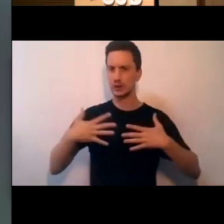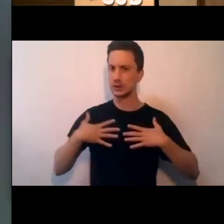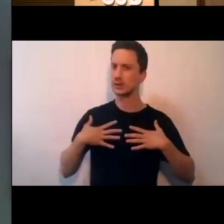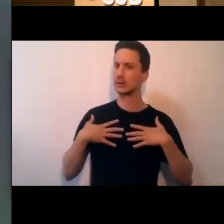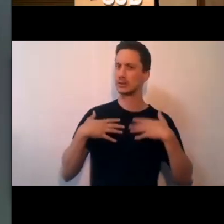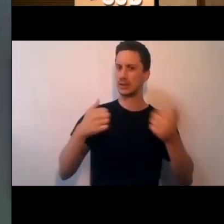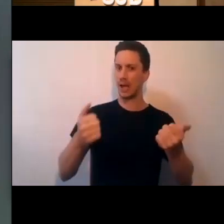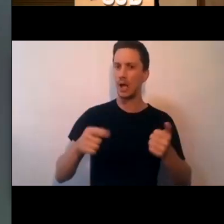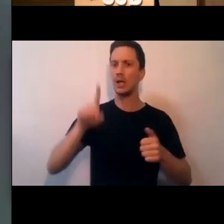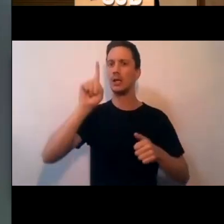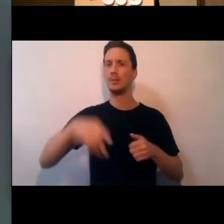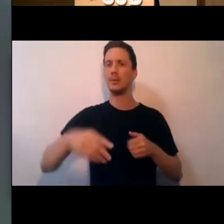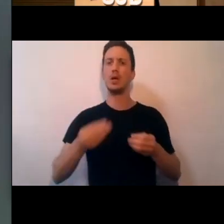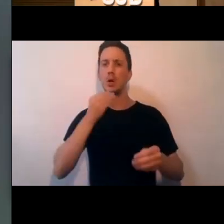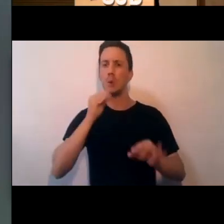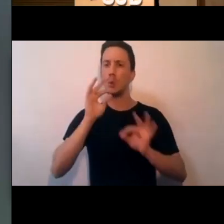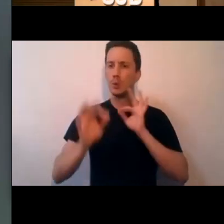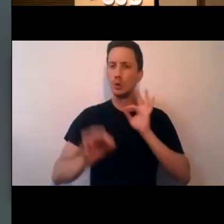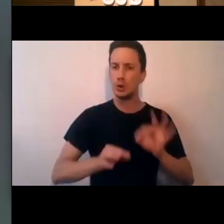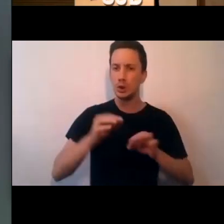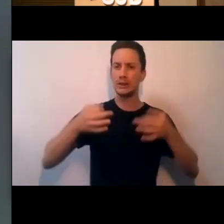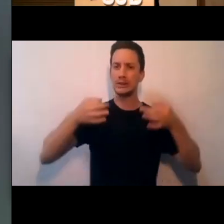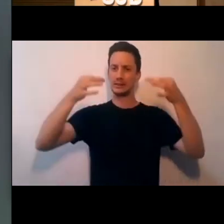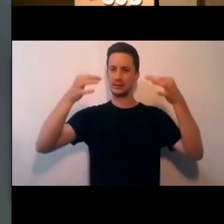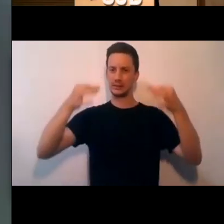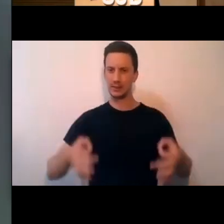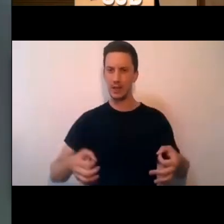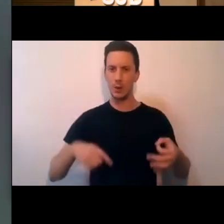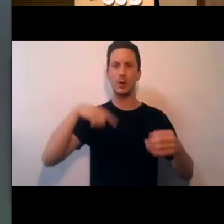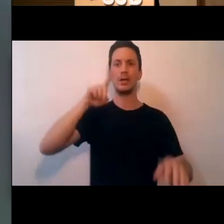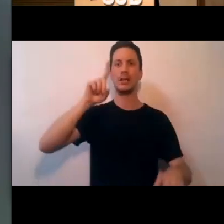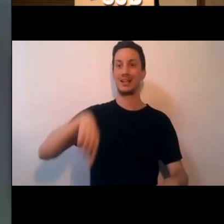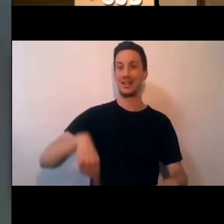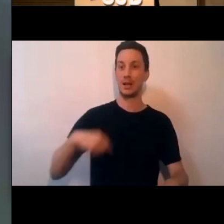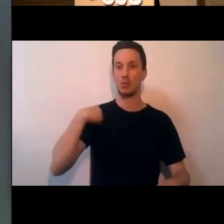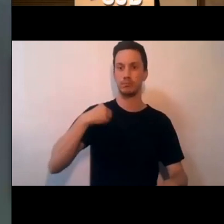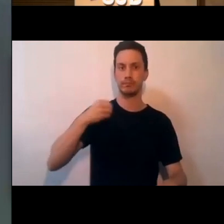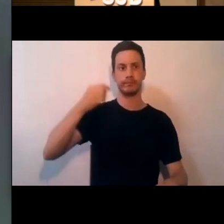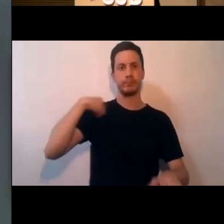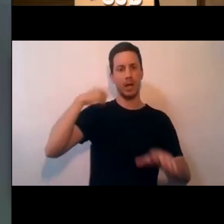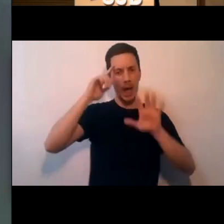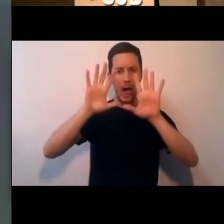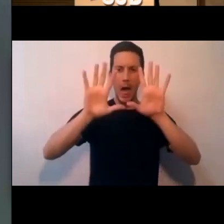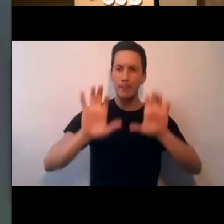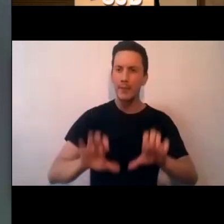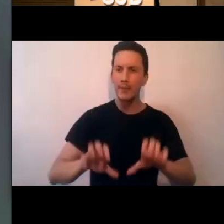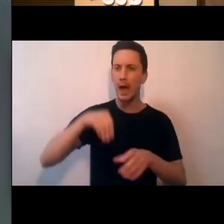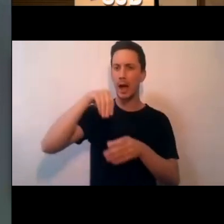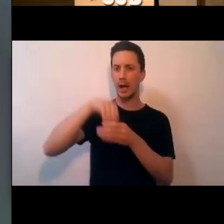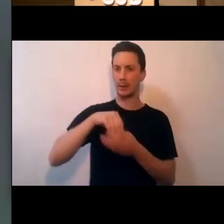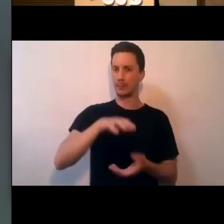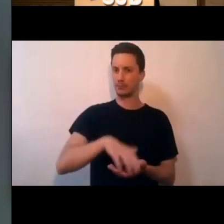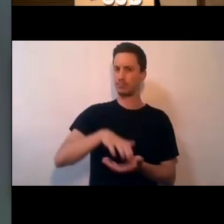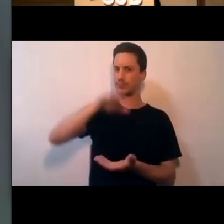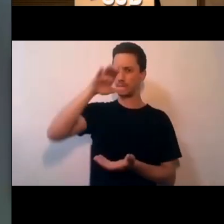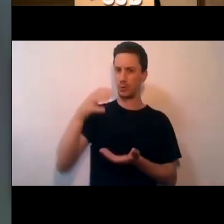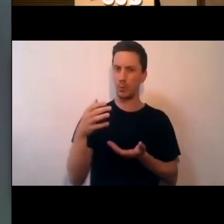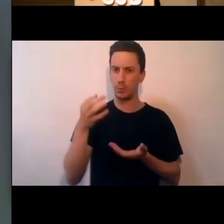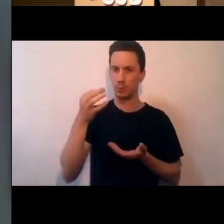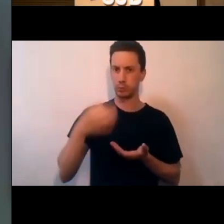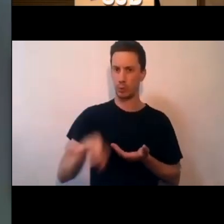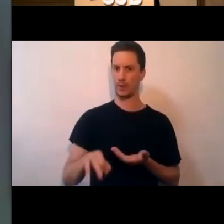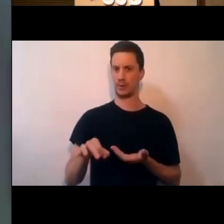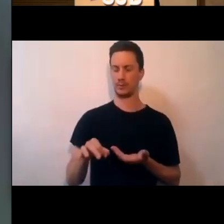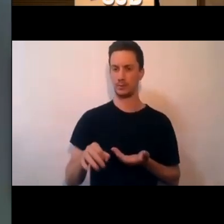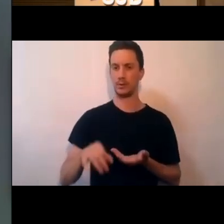de nutrición, de seguridad, también sobre el desarrollo y el aprendizaje del niño y una parte a la que llamamos Faros Familia, en la que podréis